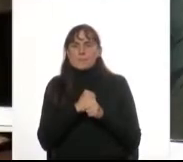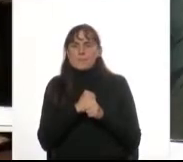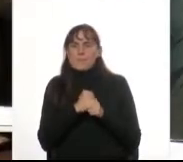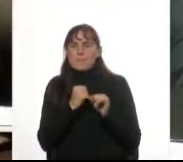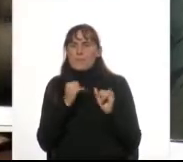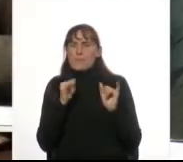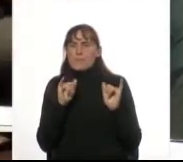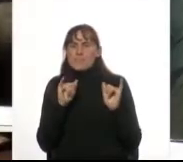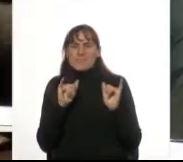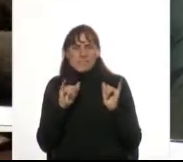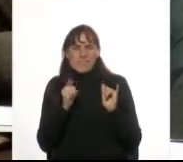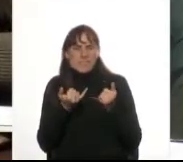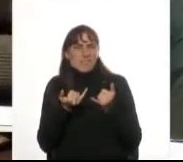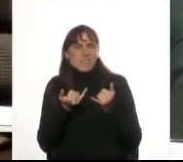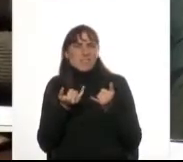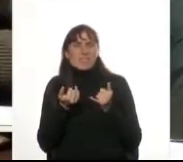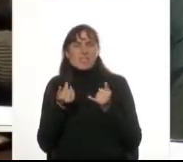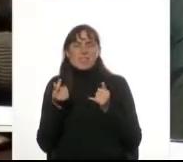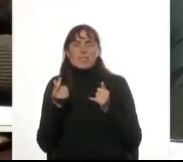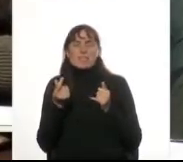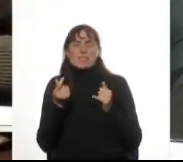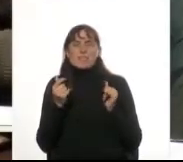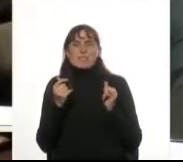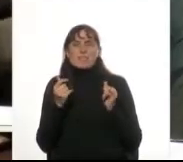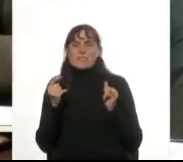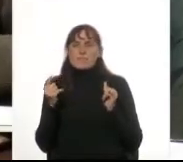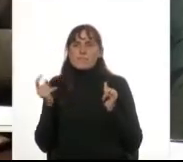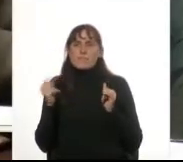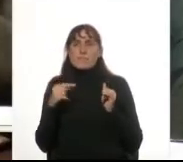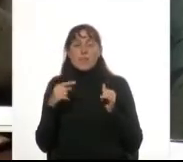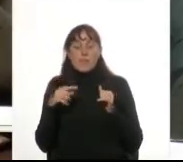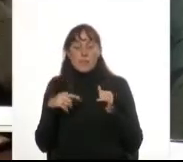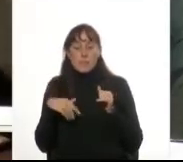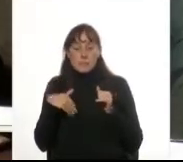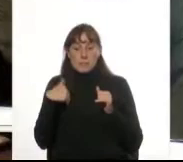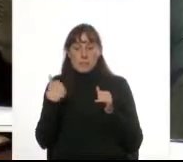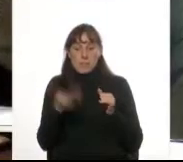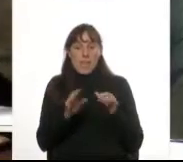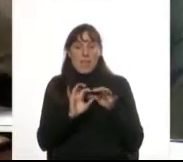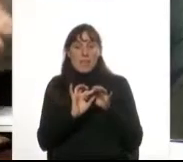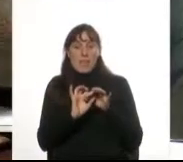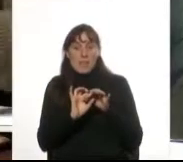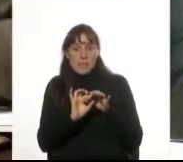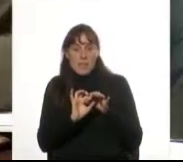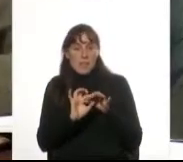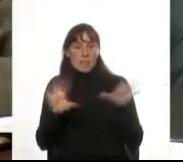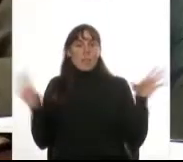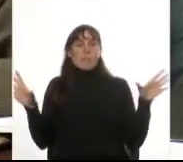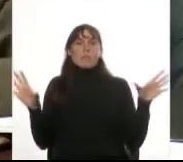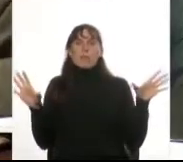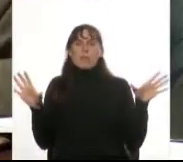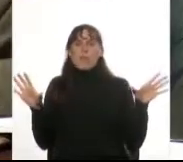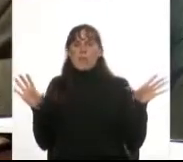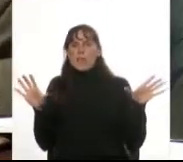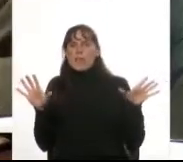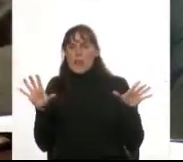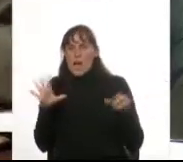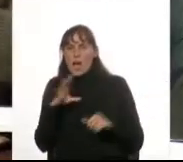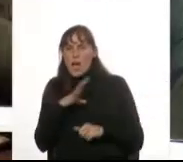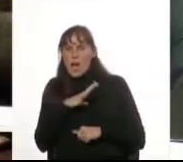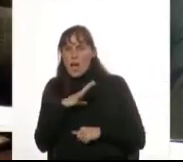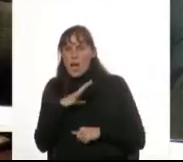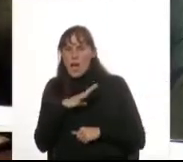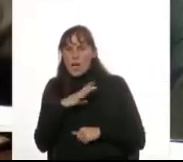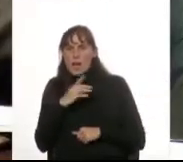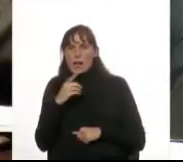cuando el advenimiento de la democracia liberal balbuceante no